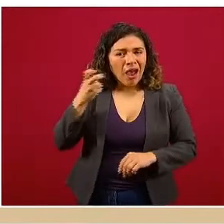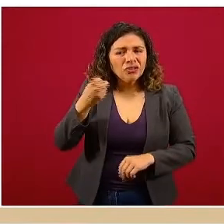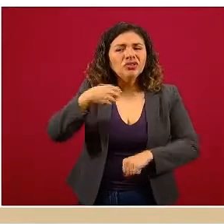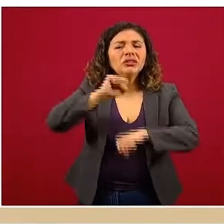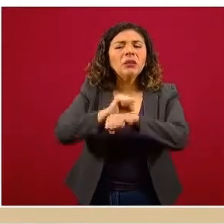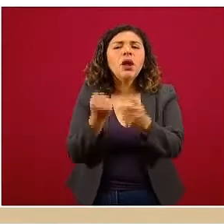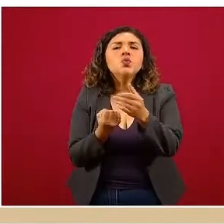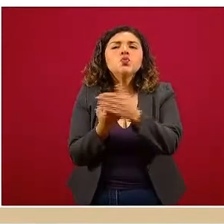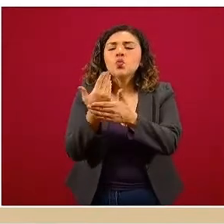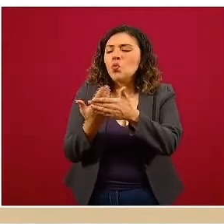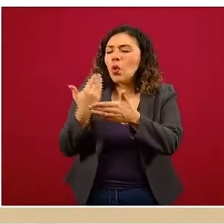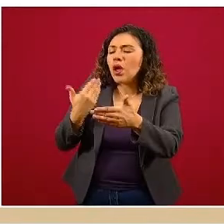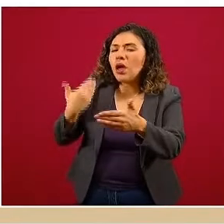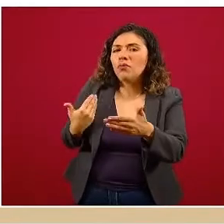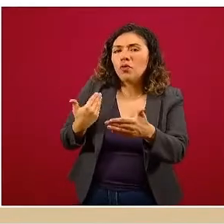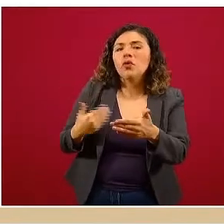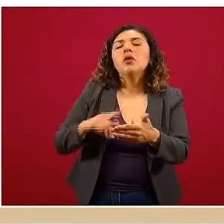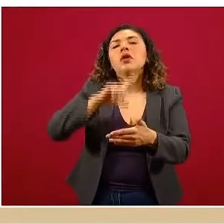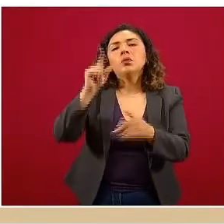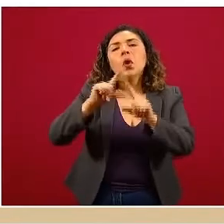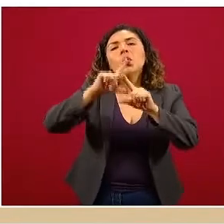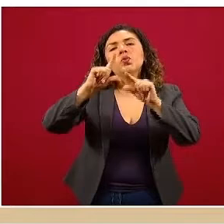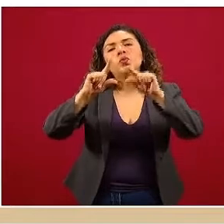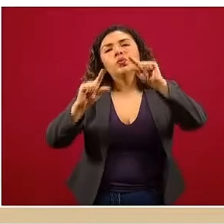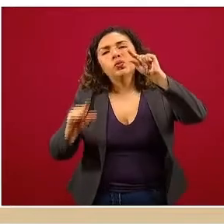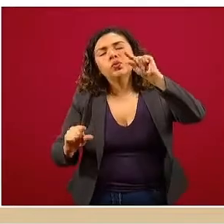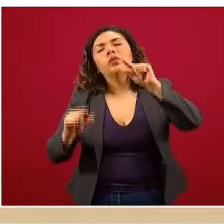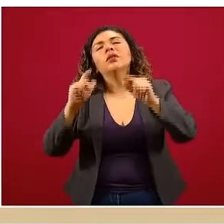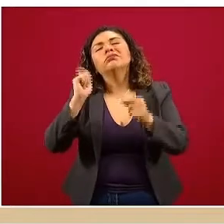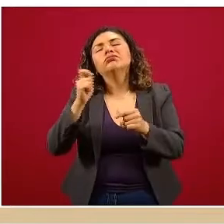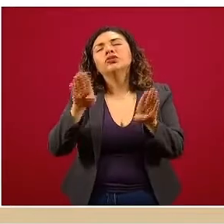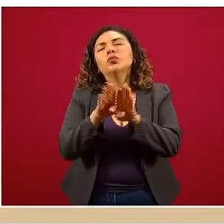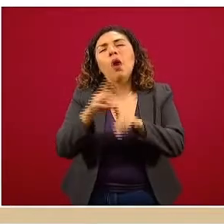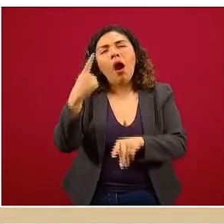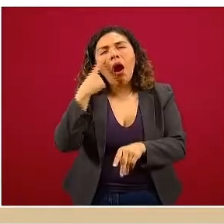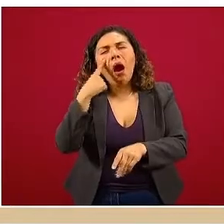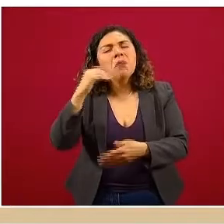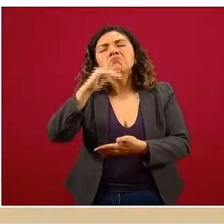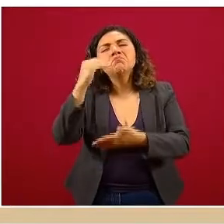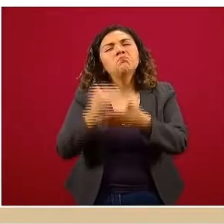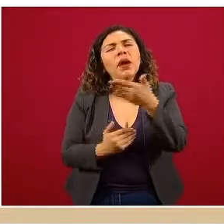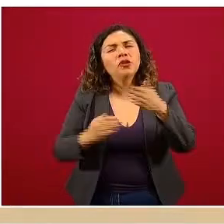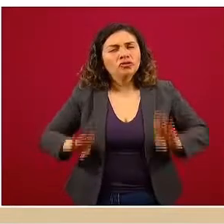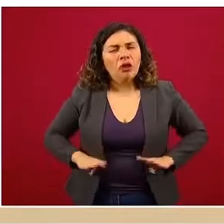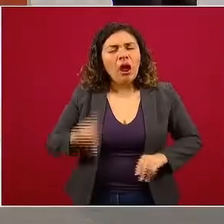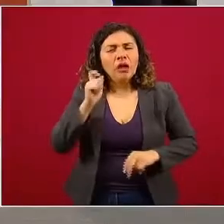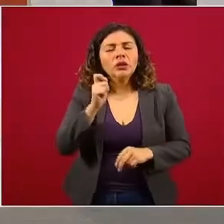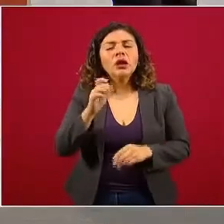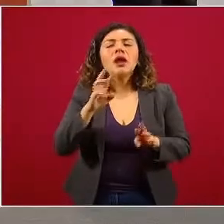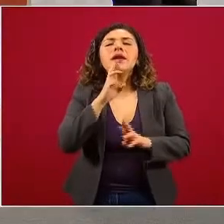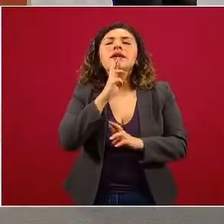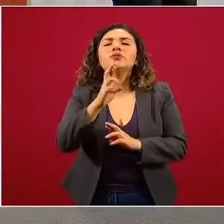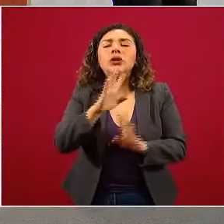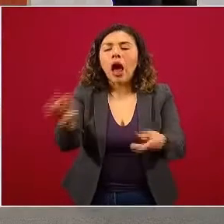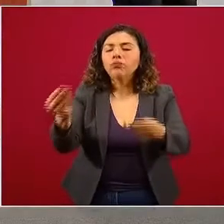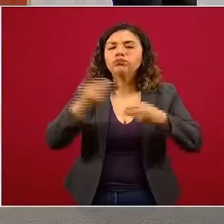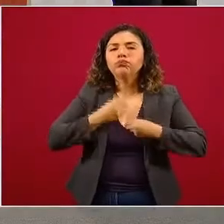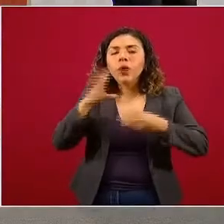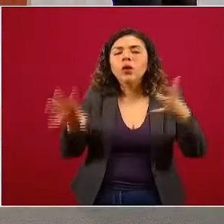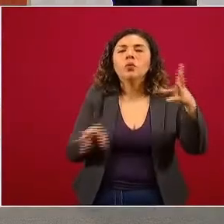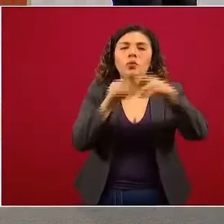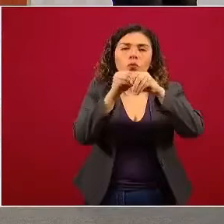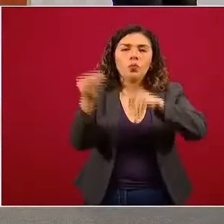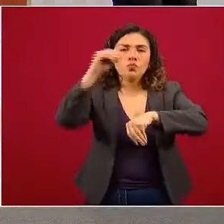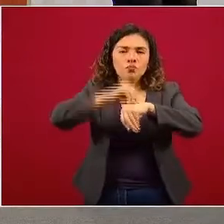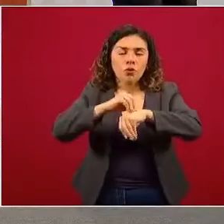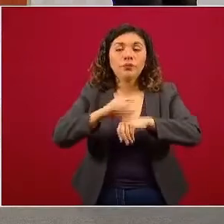las semanas recientes y progresivamente se vuelve infrecuente en las semanas previas porque ya se tiene el resultado. Y finalmente